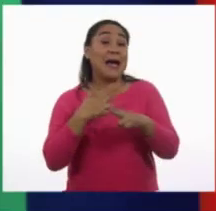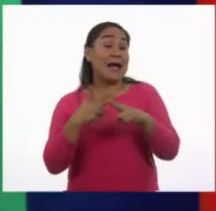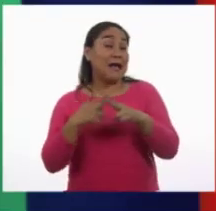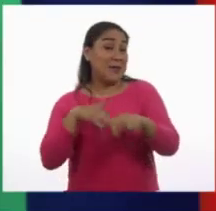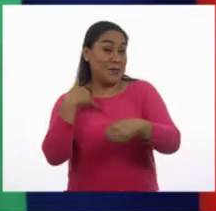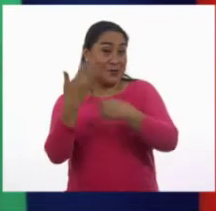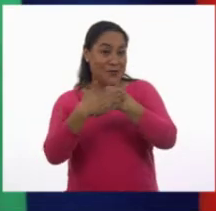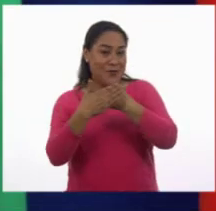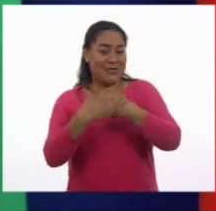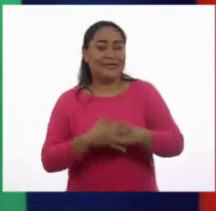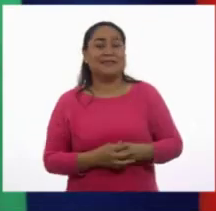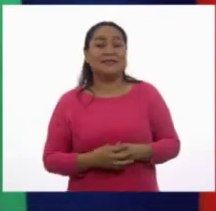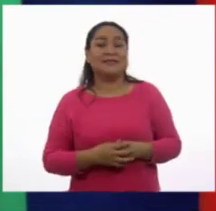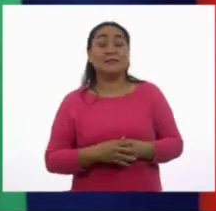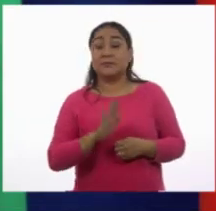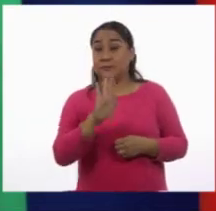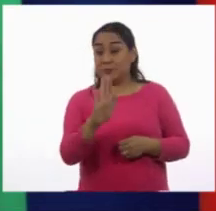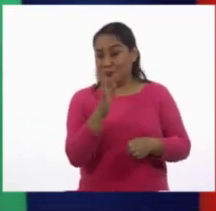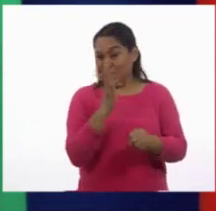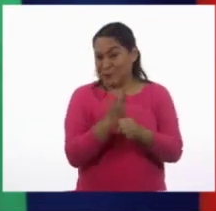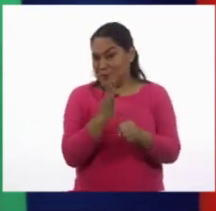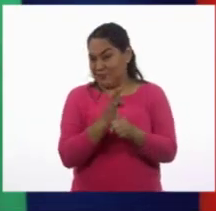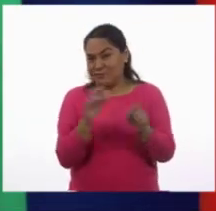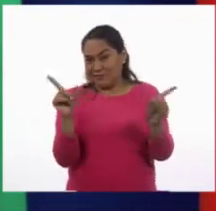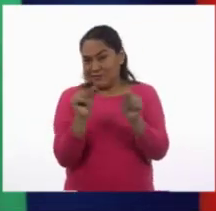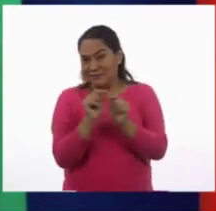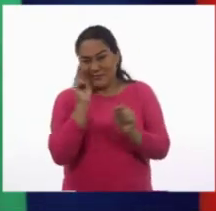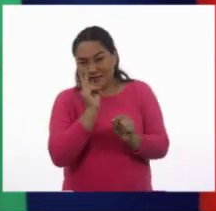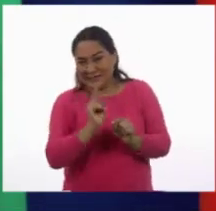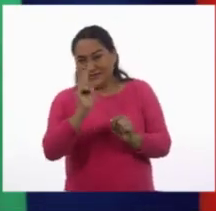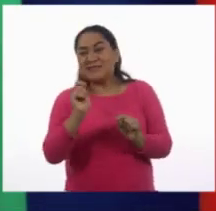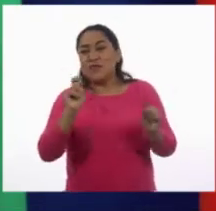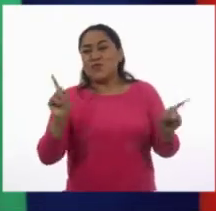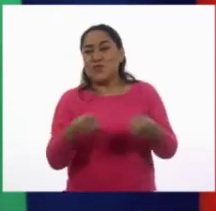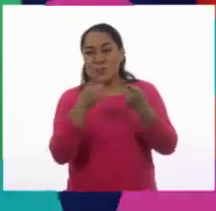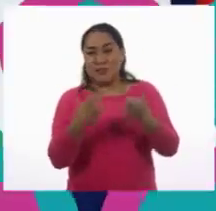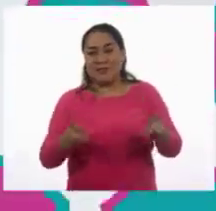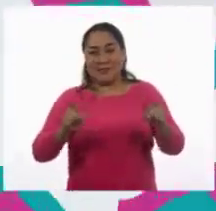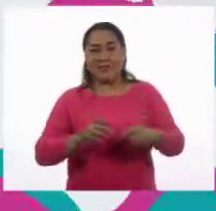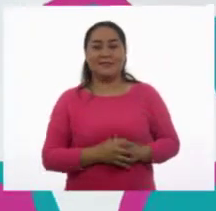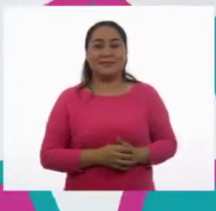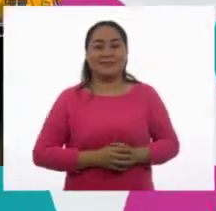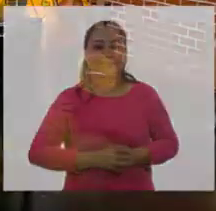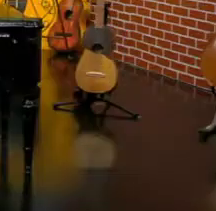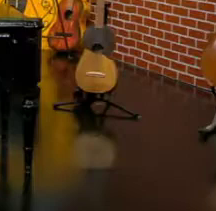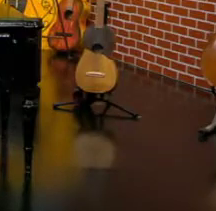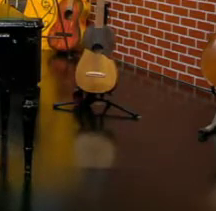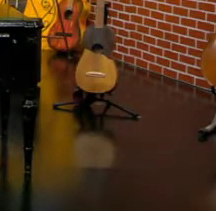hasta la próxima. Pero antes, vamos a una cápsula musical.